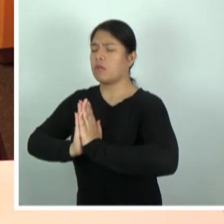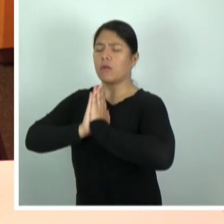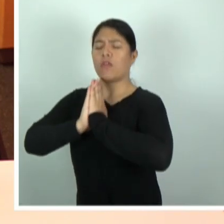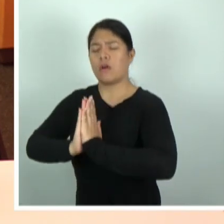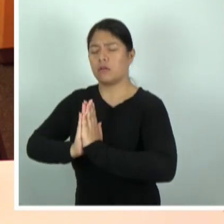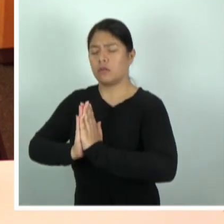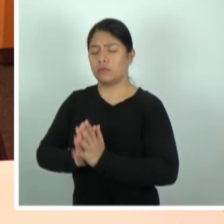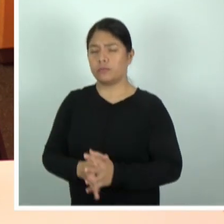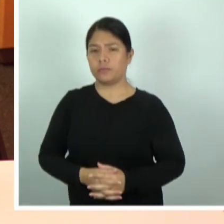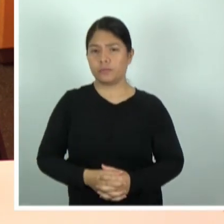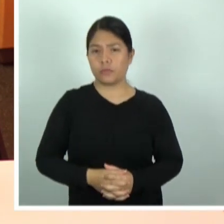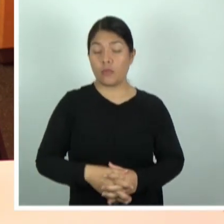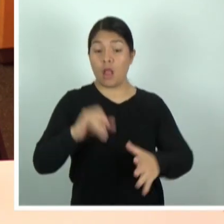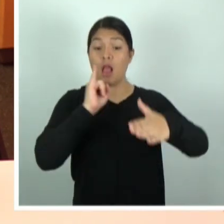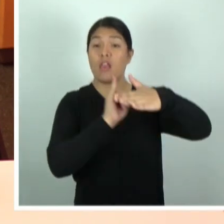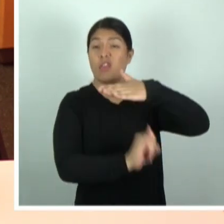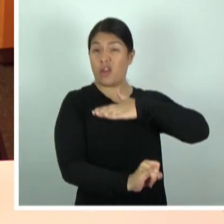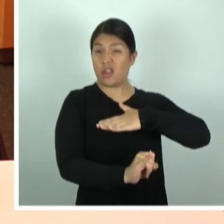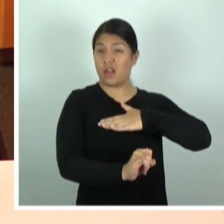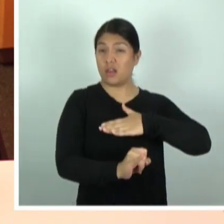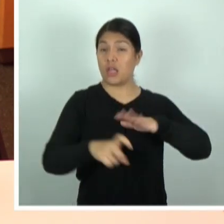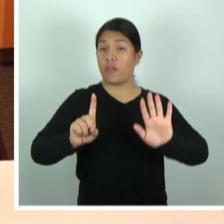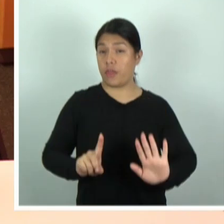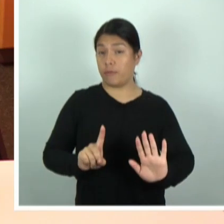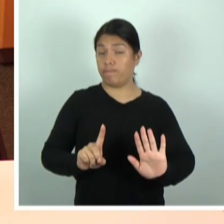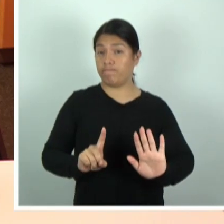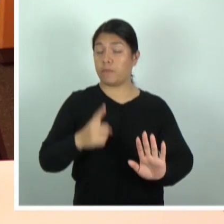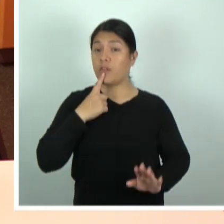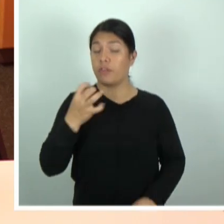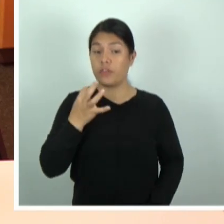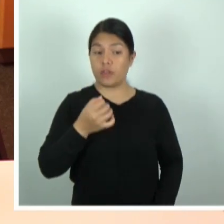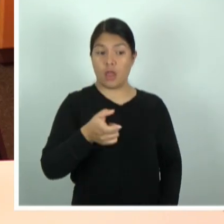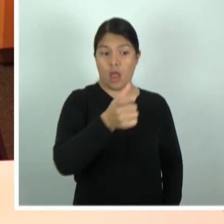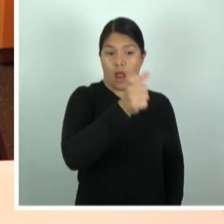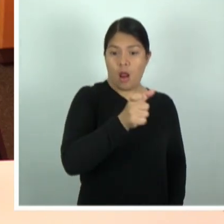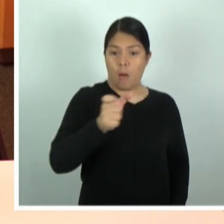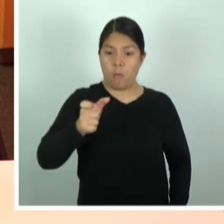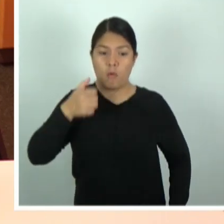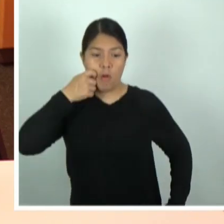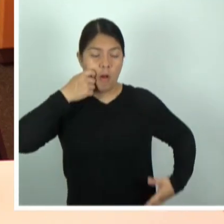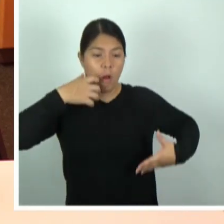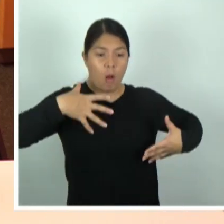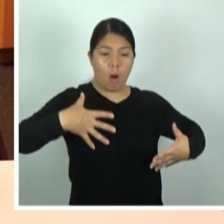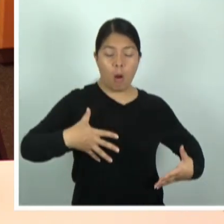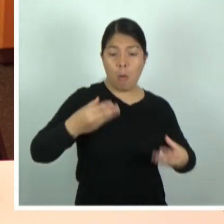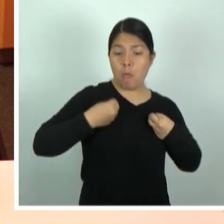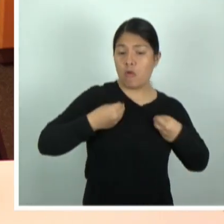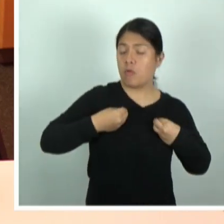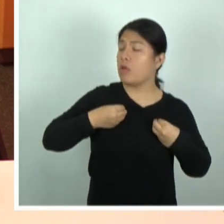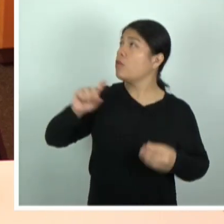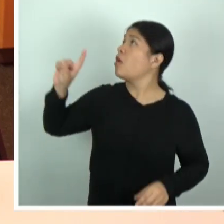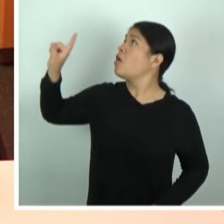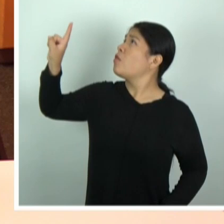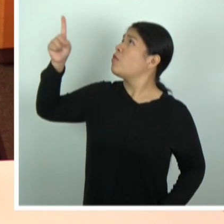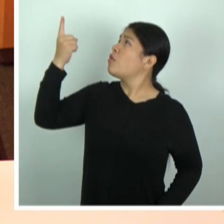en Isaías capítulo 6, que todos los seres vivientes delante del trono de Dios